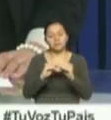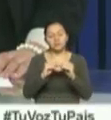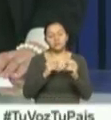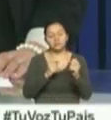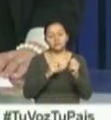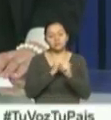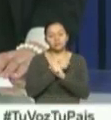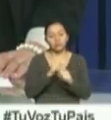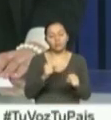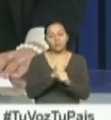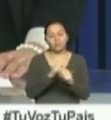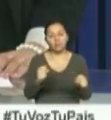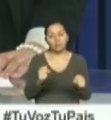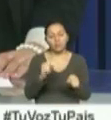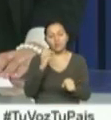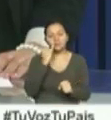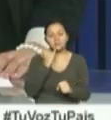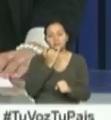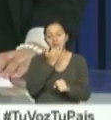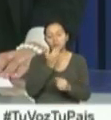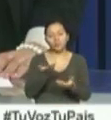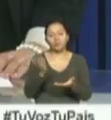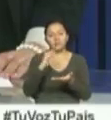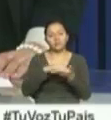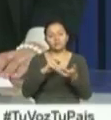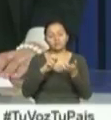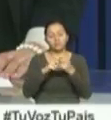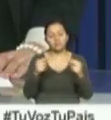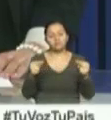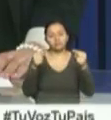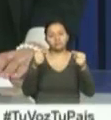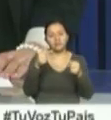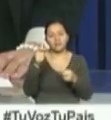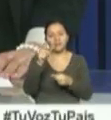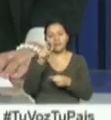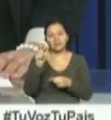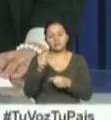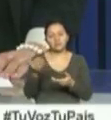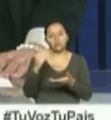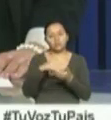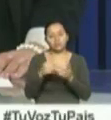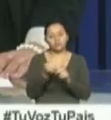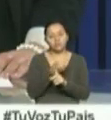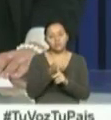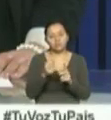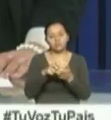israelí reavivan la tensión en la Franja de Gaza, originando una nueva ola violenta.